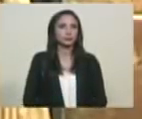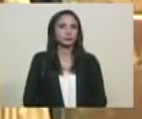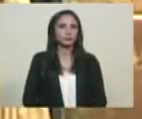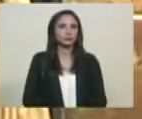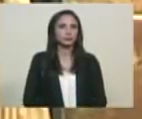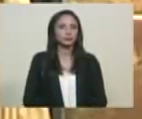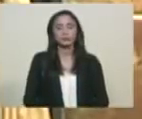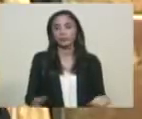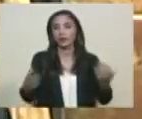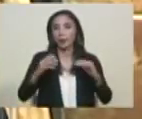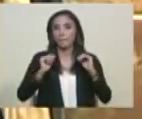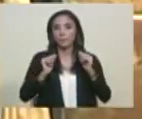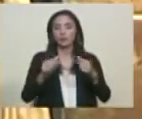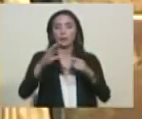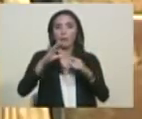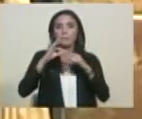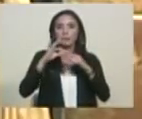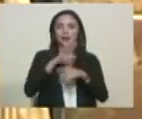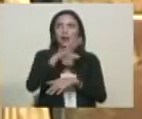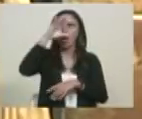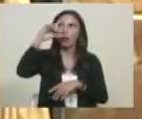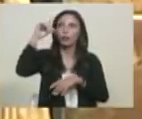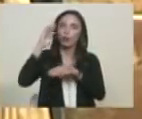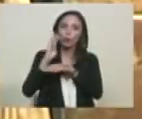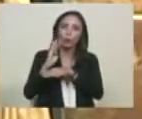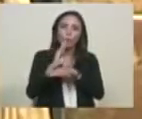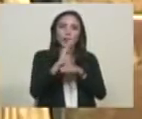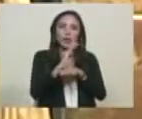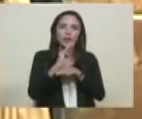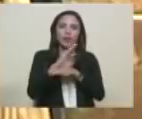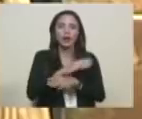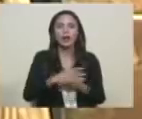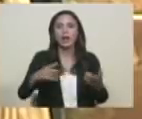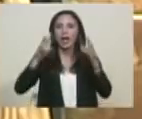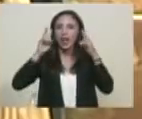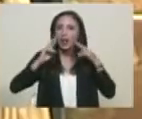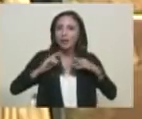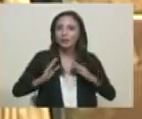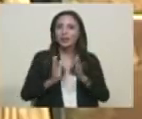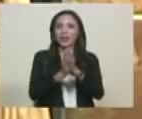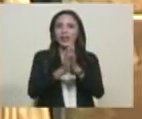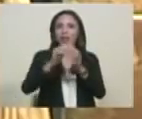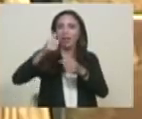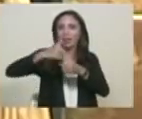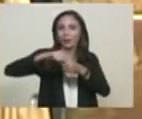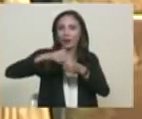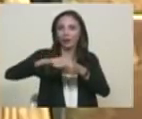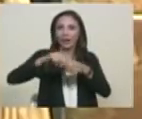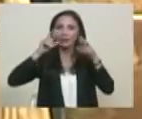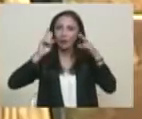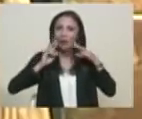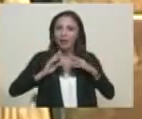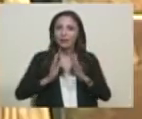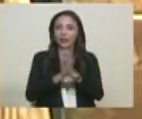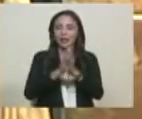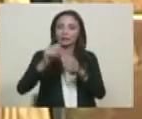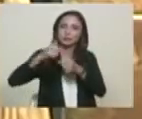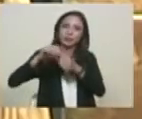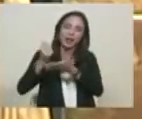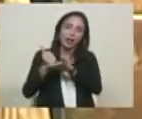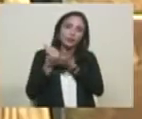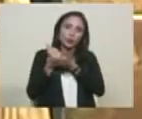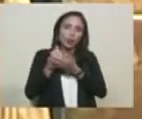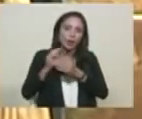Y desde ese día, de manera especial, protegida por la Santísima Virgen de la Chiquinquirá, la Chinita.